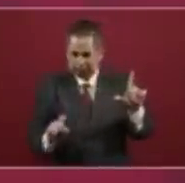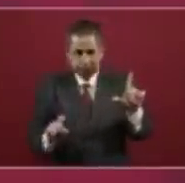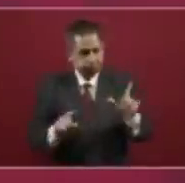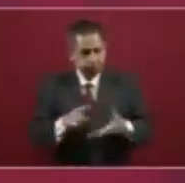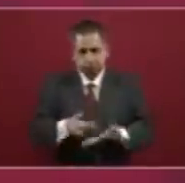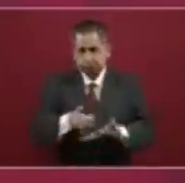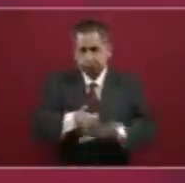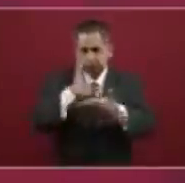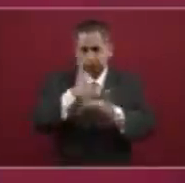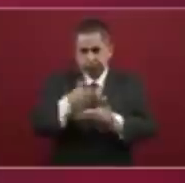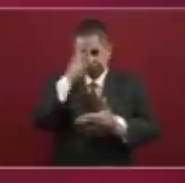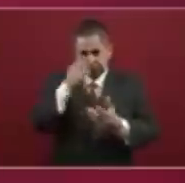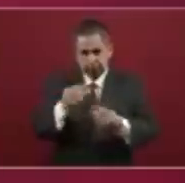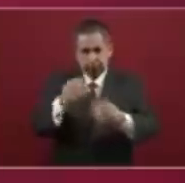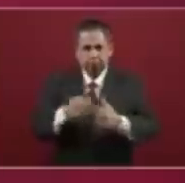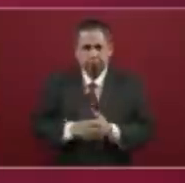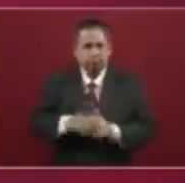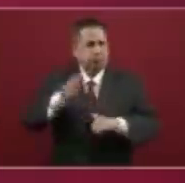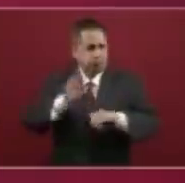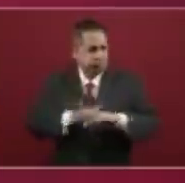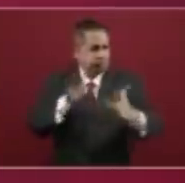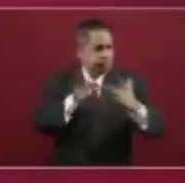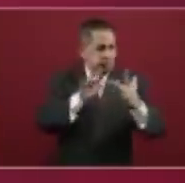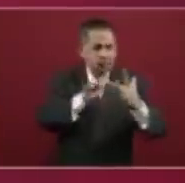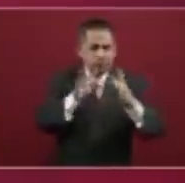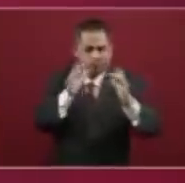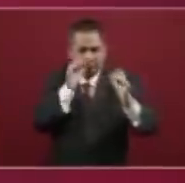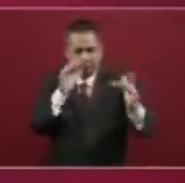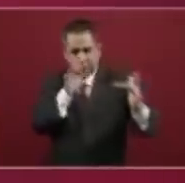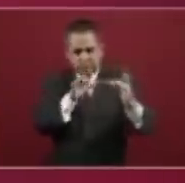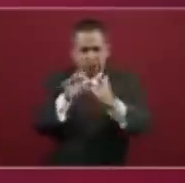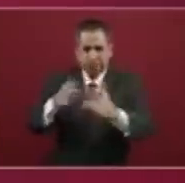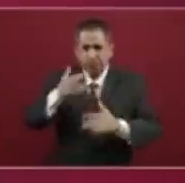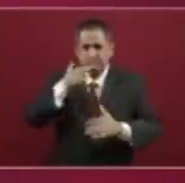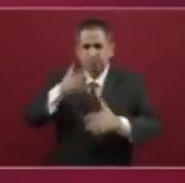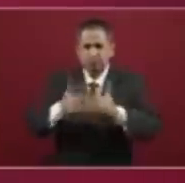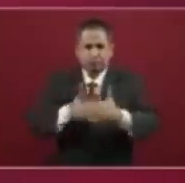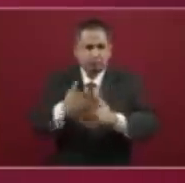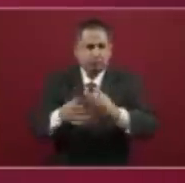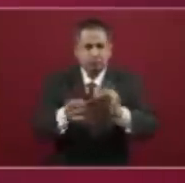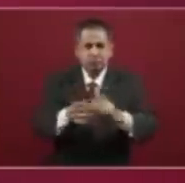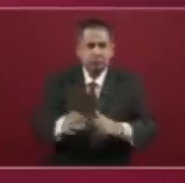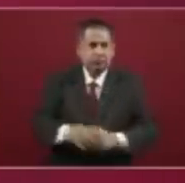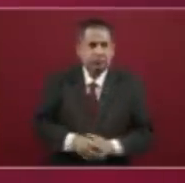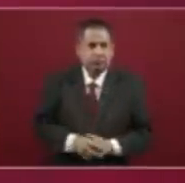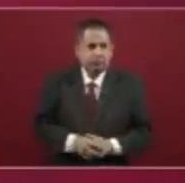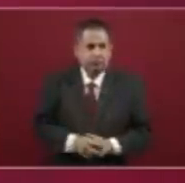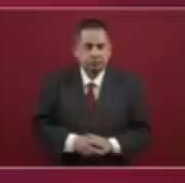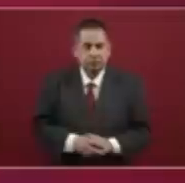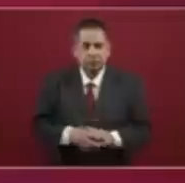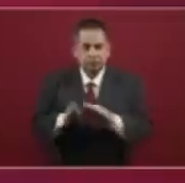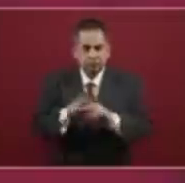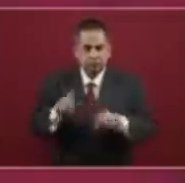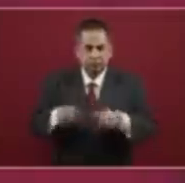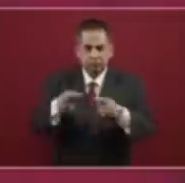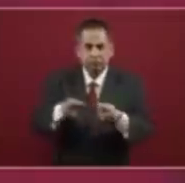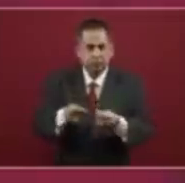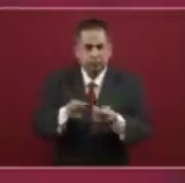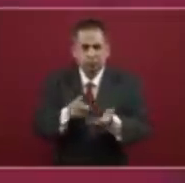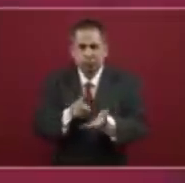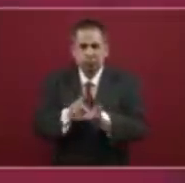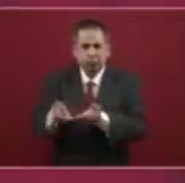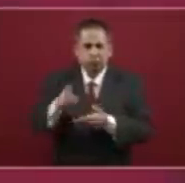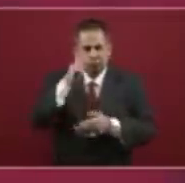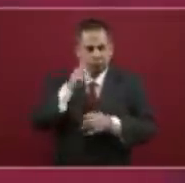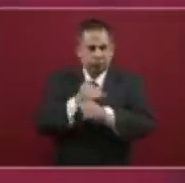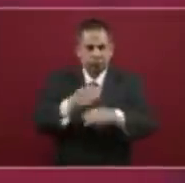mucho. Entre más comunicación tengamos, mejor garantizar el derecho a la